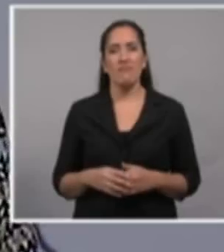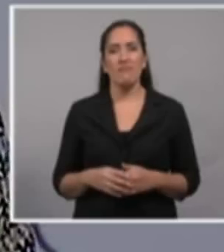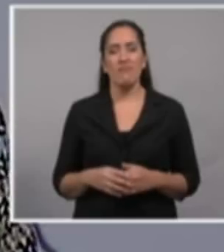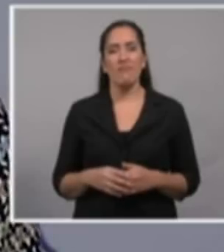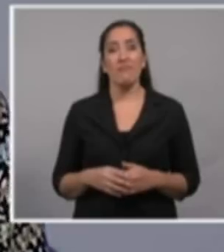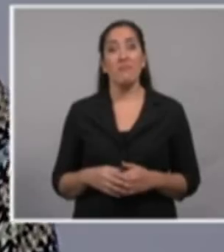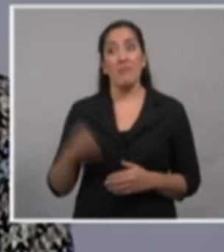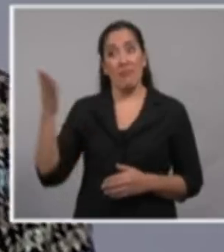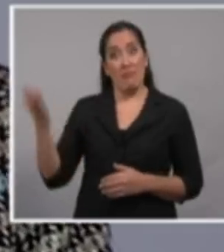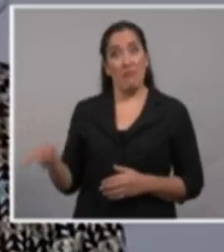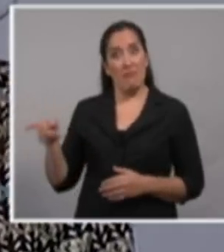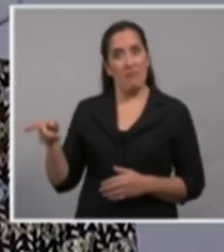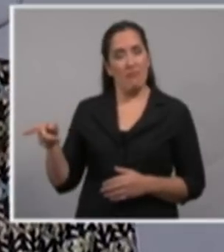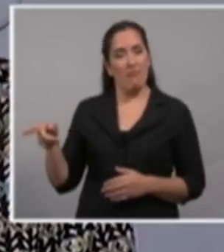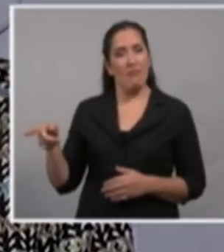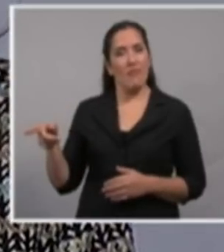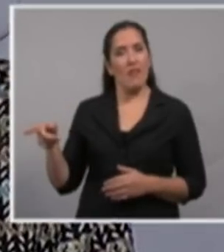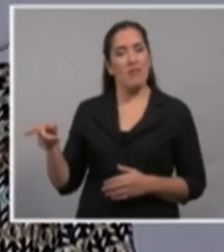a través suyo,